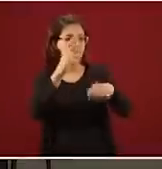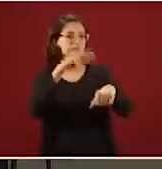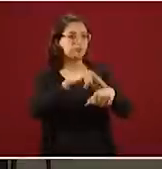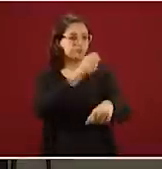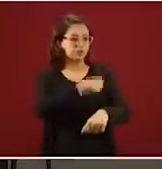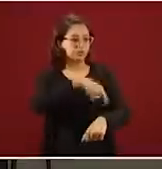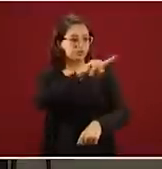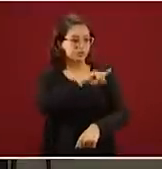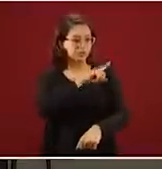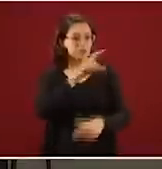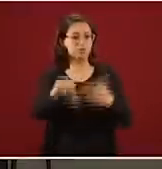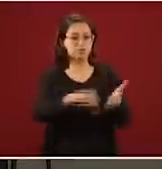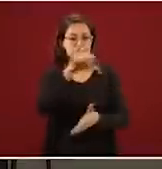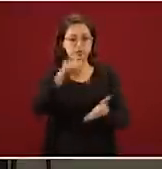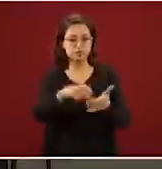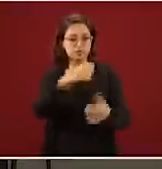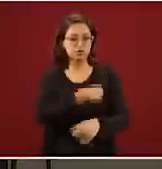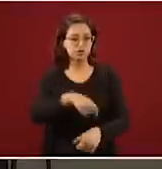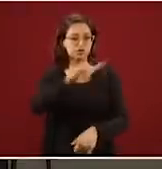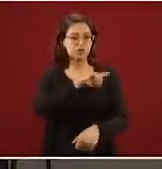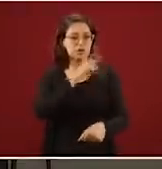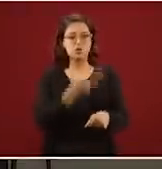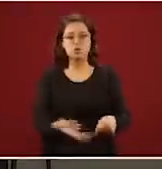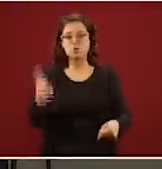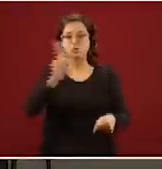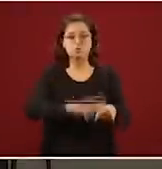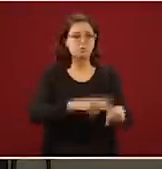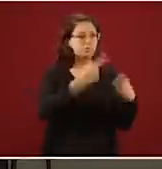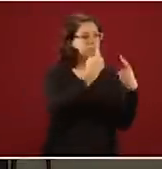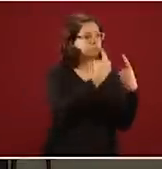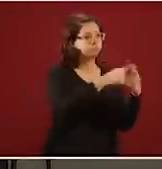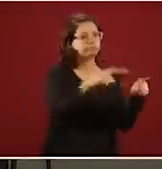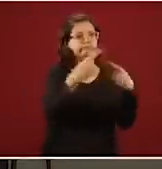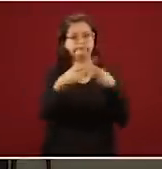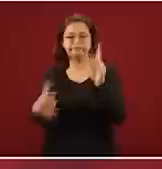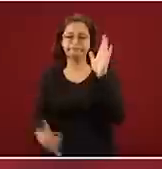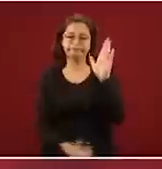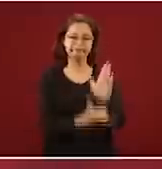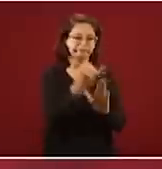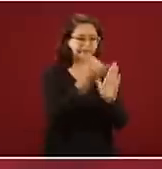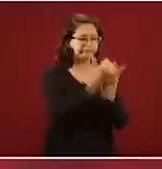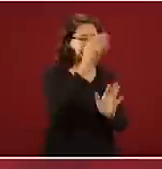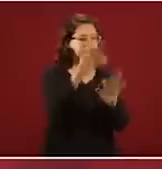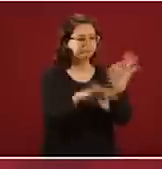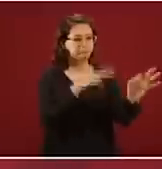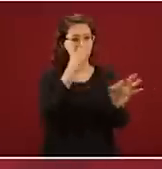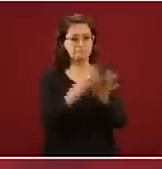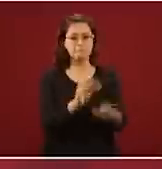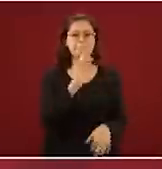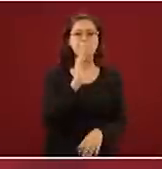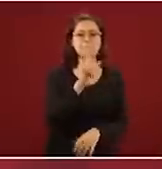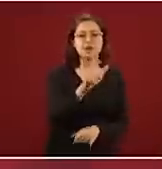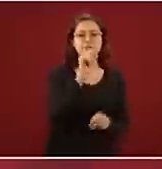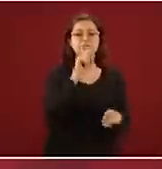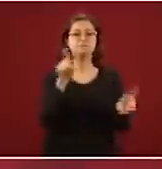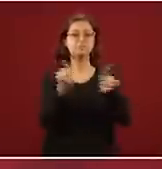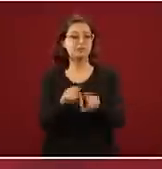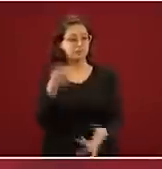unidades médicas, centros de salud, hospitales, que no falte el equipo